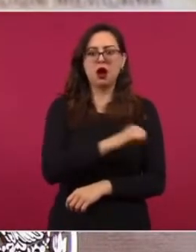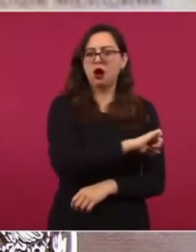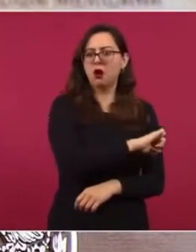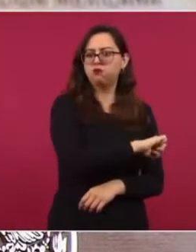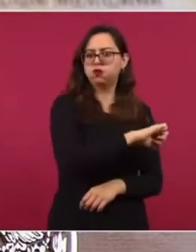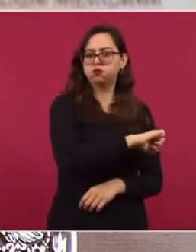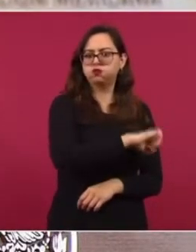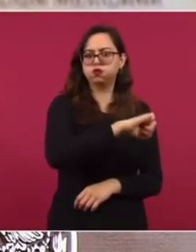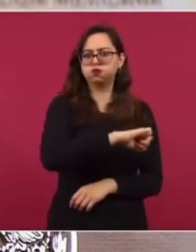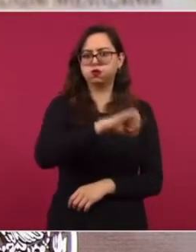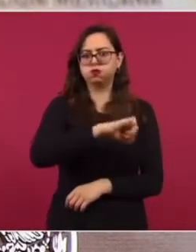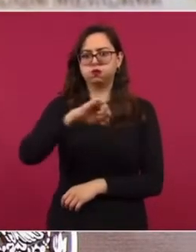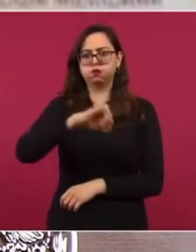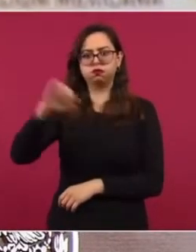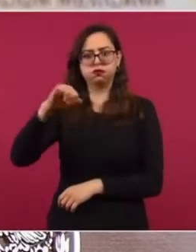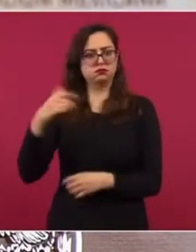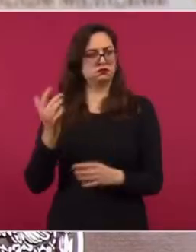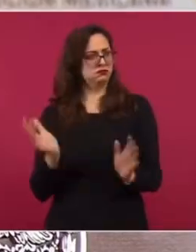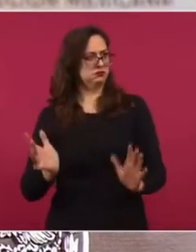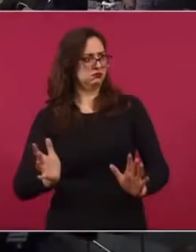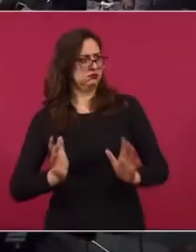sin justificación.